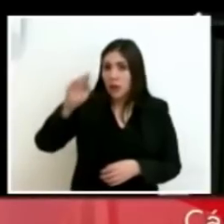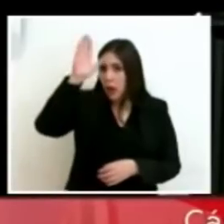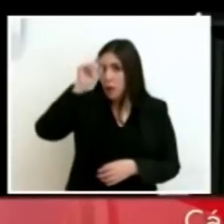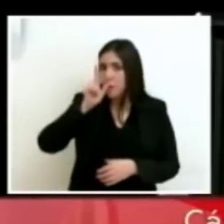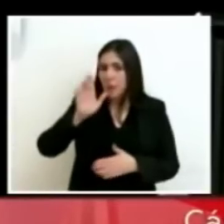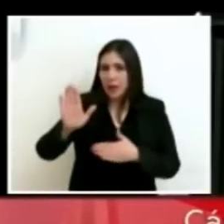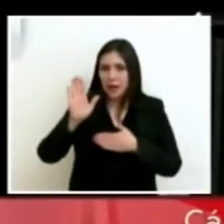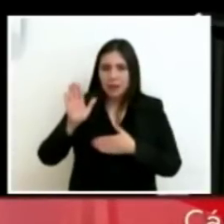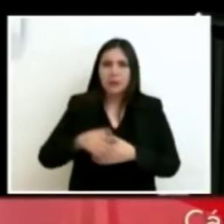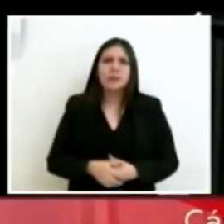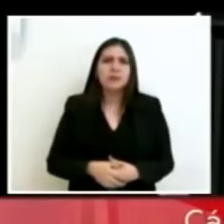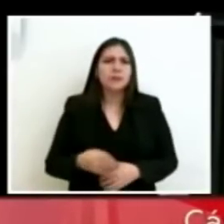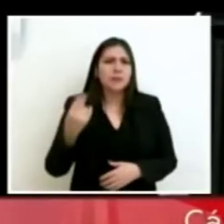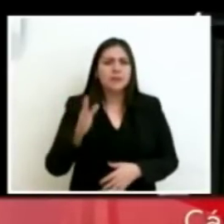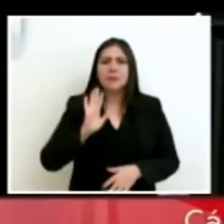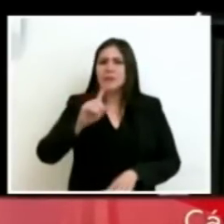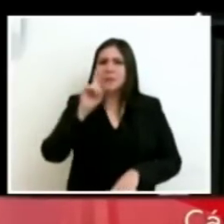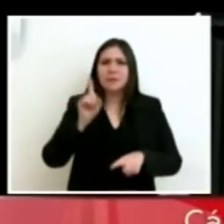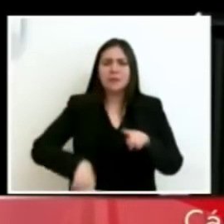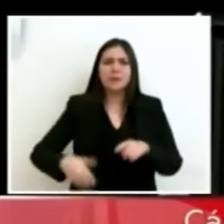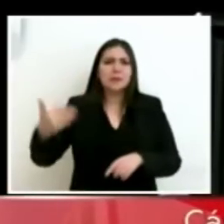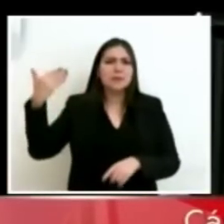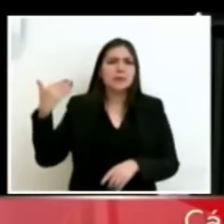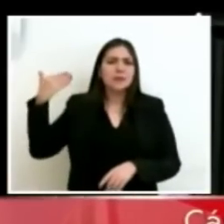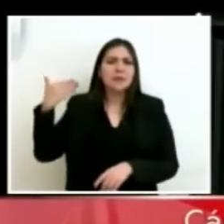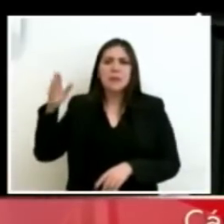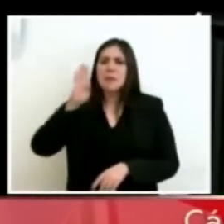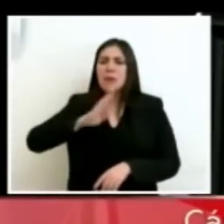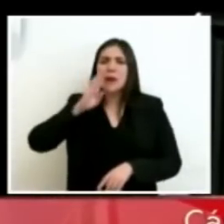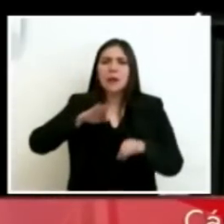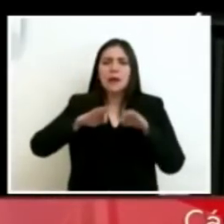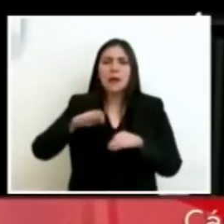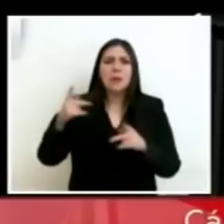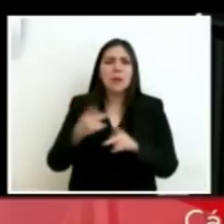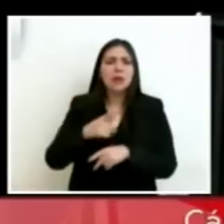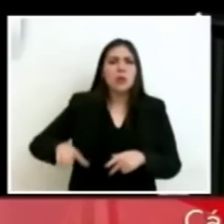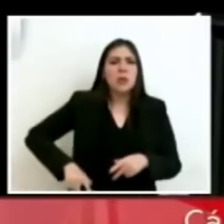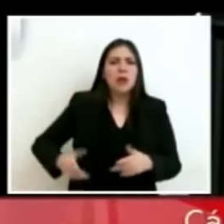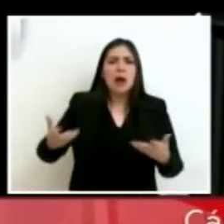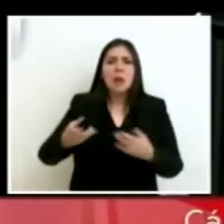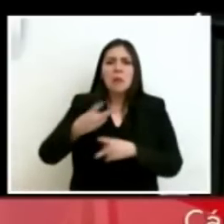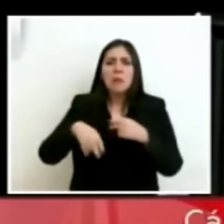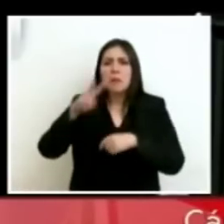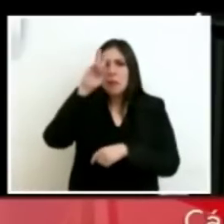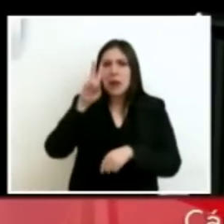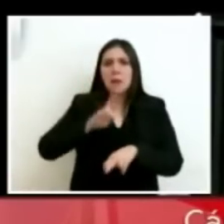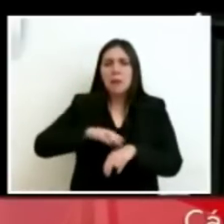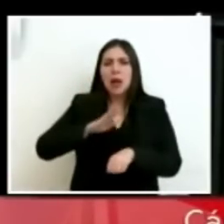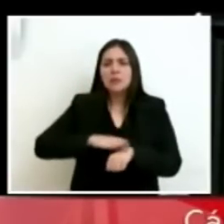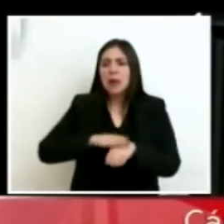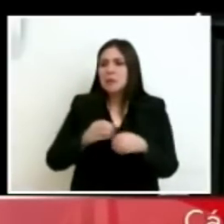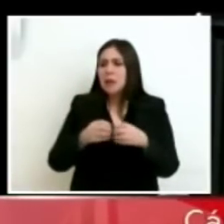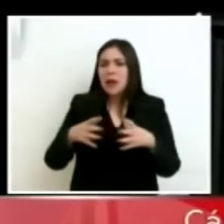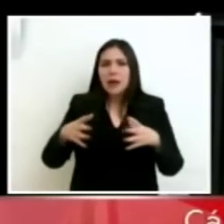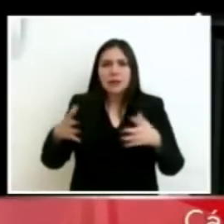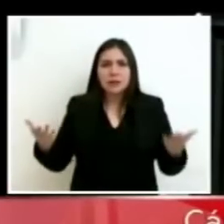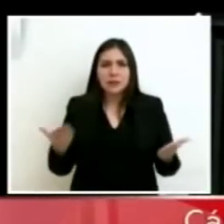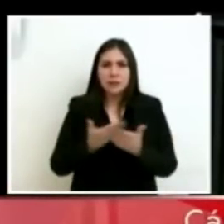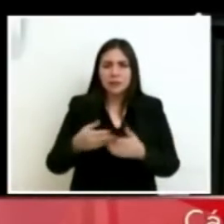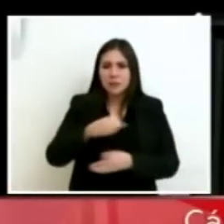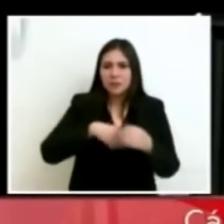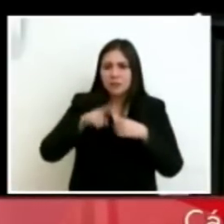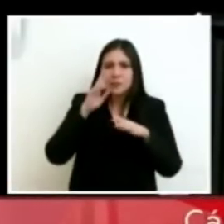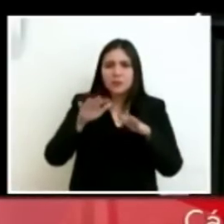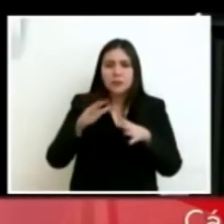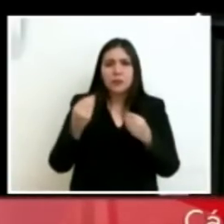con esos viejos vicios que dejaron crecer los gobiernos neoliberales, porque la cruda realidad refleja que para la mayoría